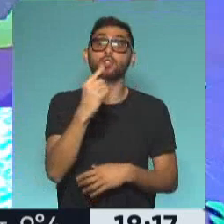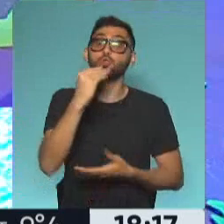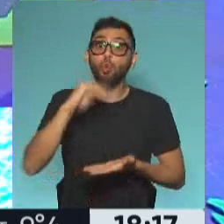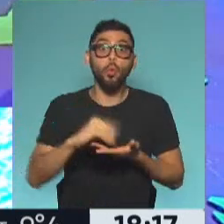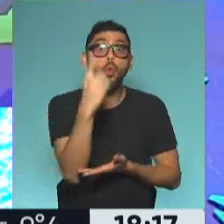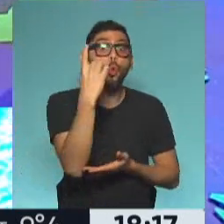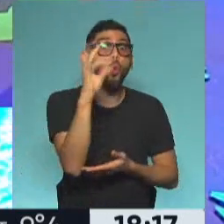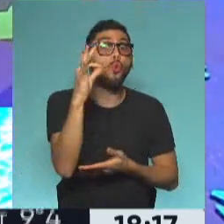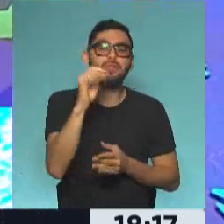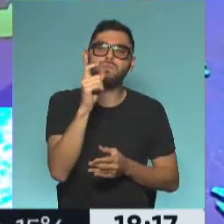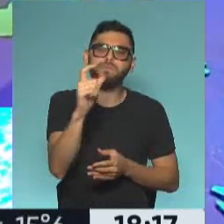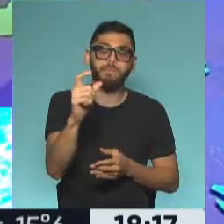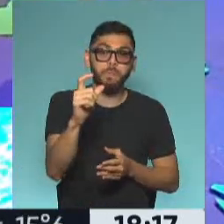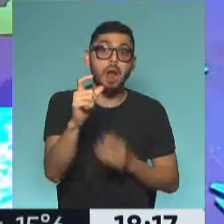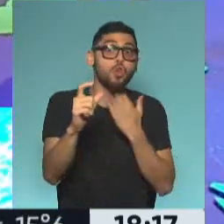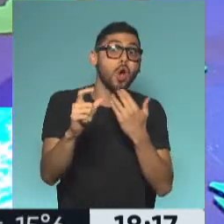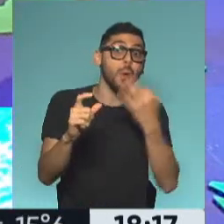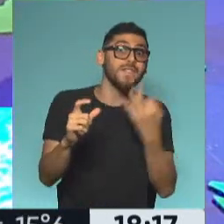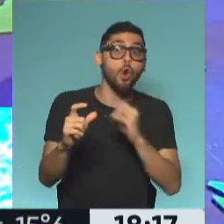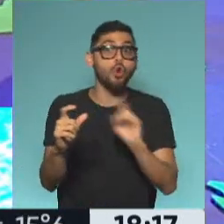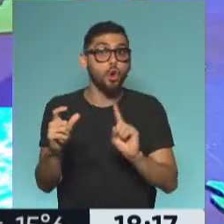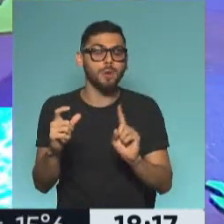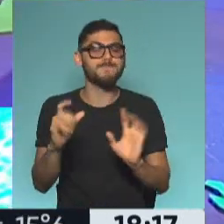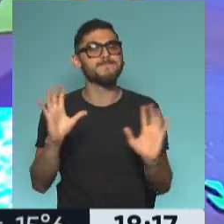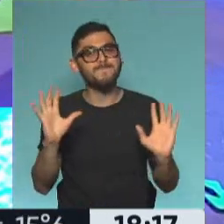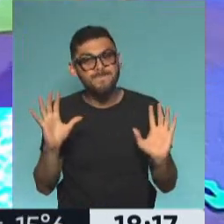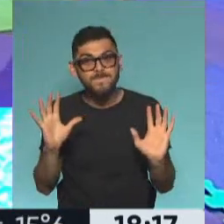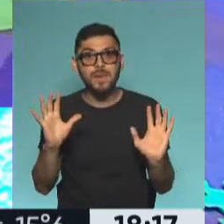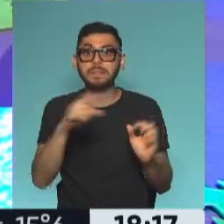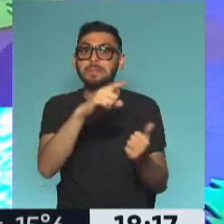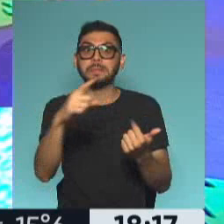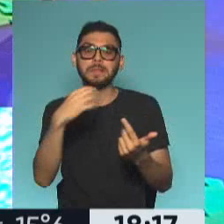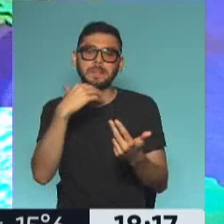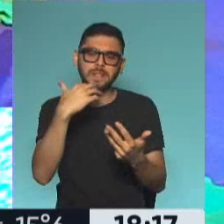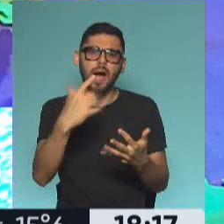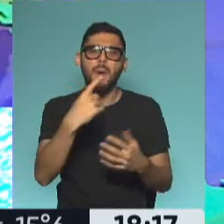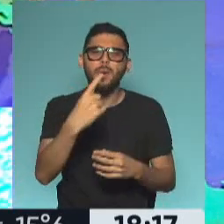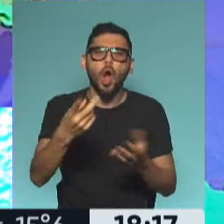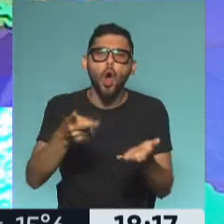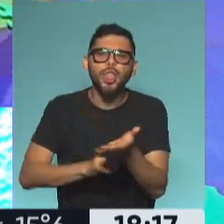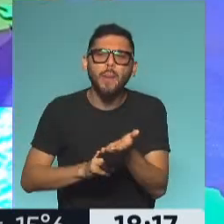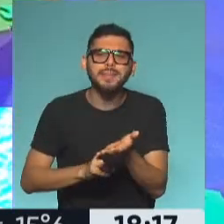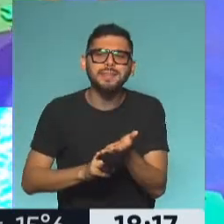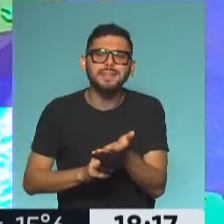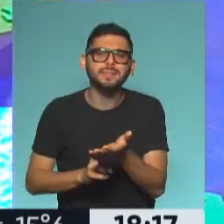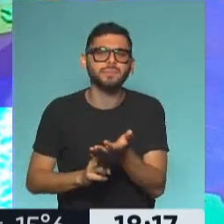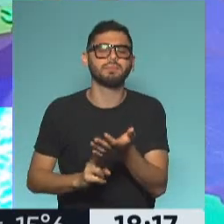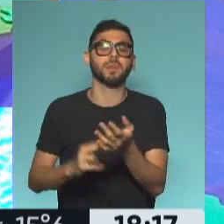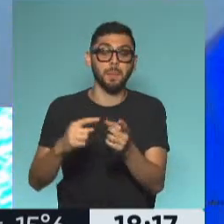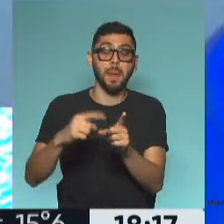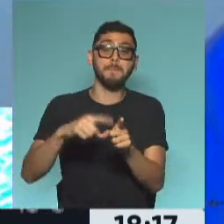tendría la respuesta, que no sabemos si es correcta. Y nadie más. Nadie más tiene la respuesta. Repetí la pregunta, Francesca, por favor.